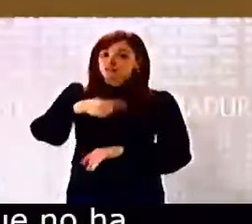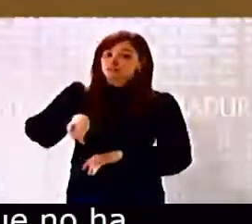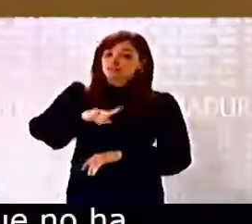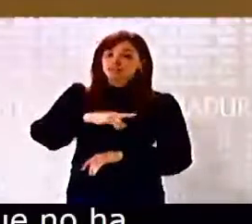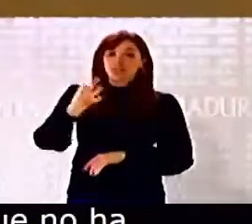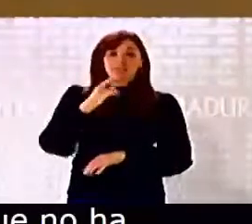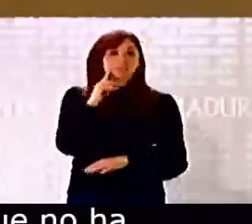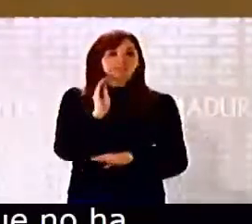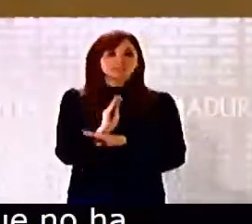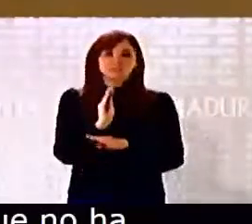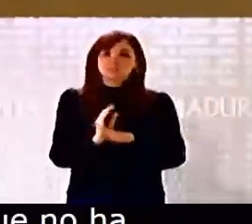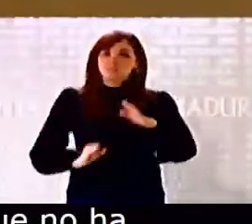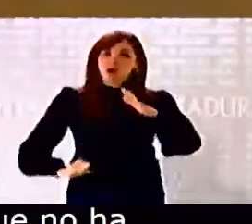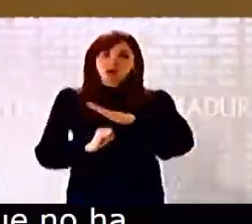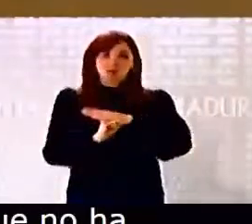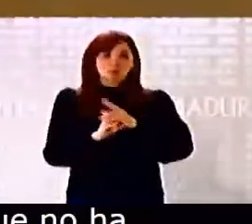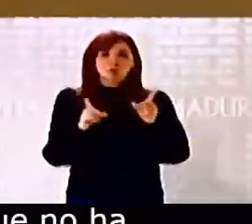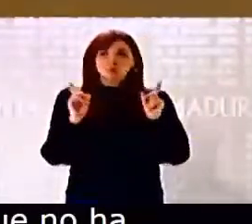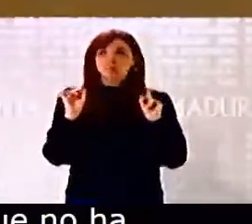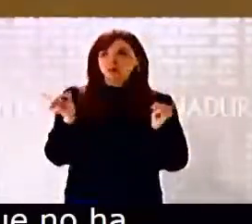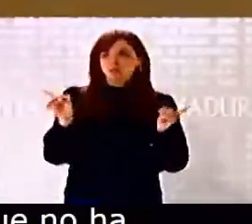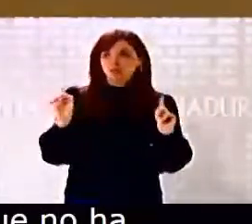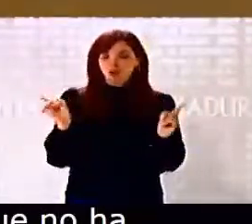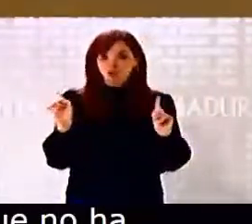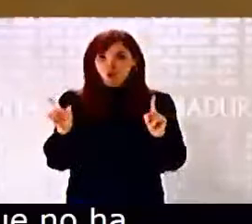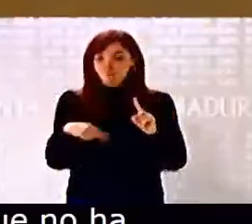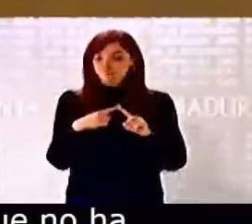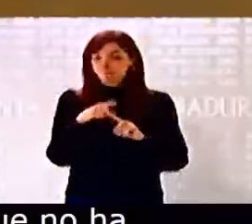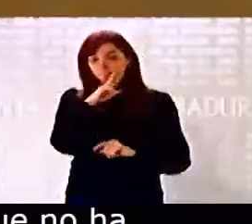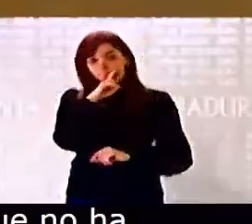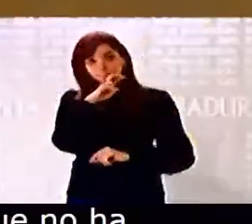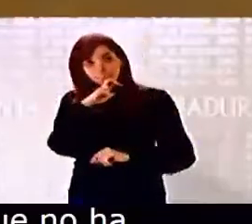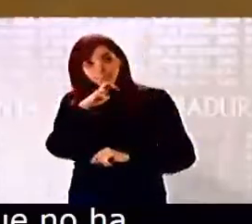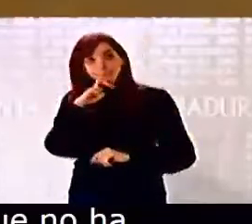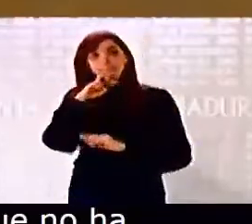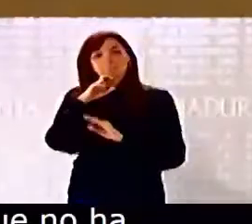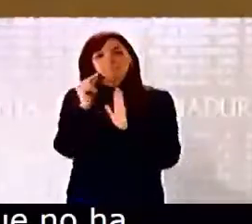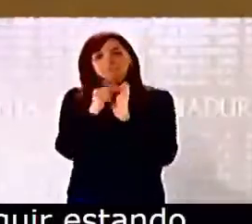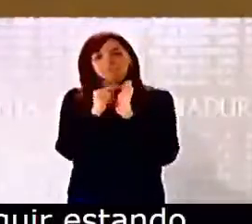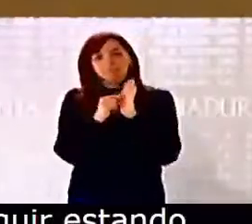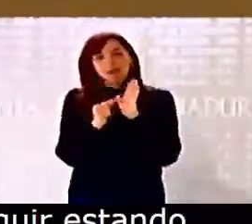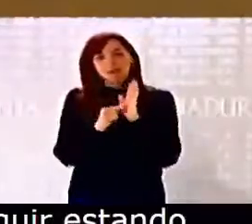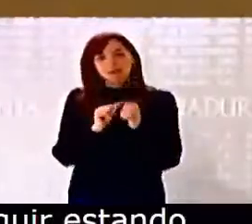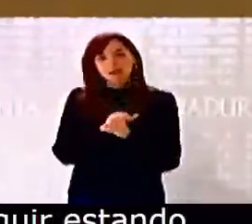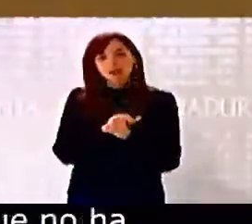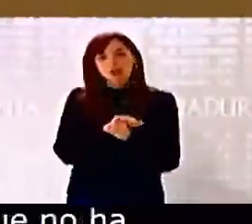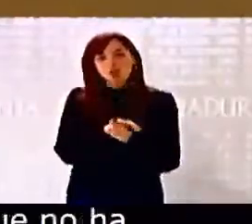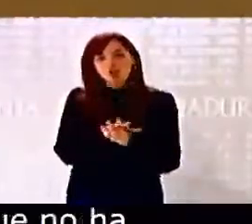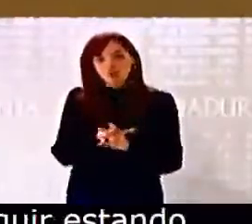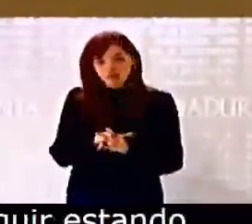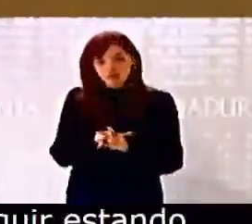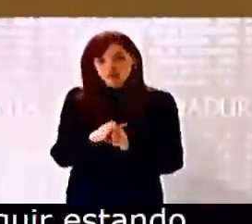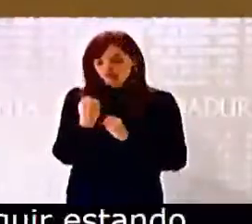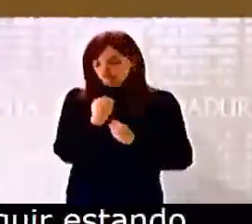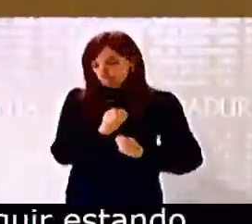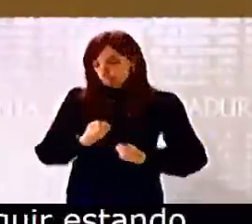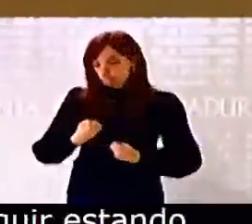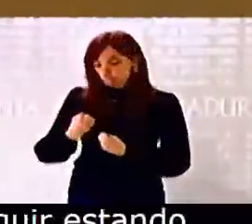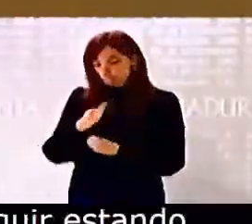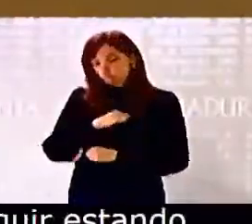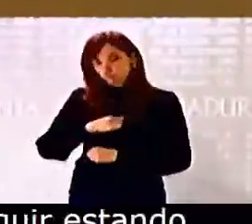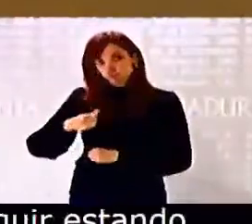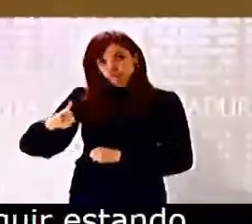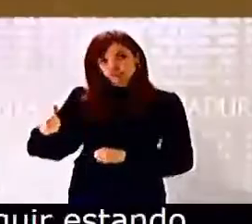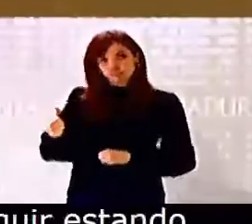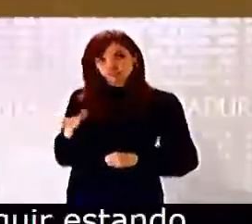máxima prudencia en la prevención y en el mantenimiento de las medidas COVID que nos protegen de manera individual a